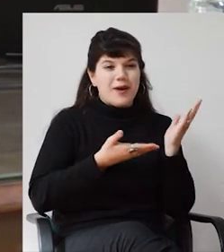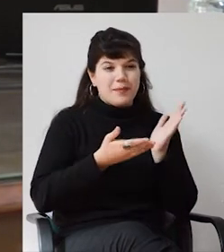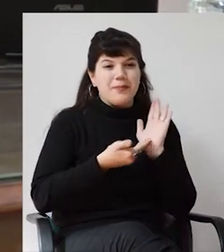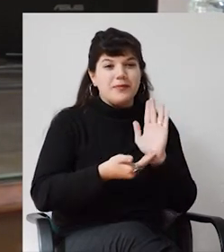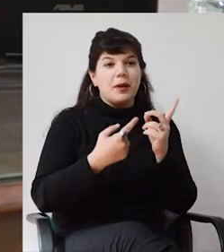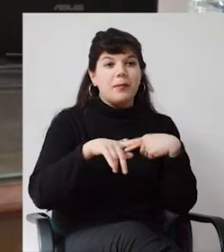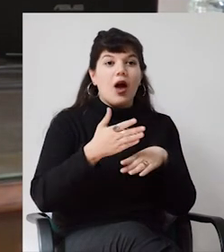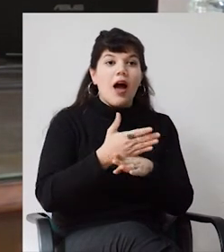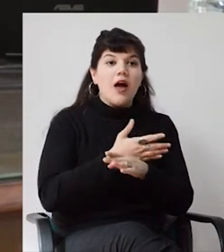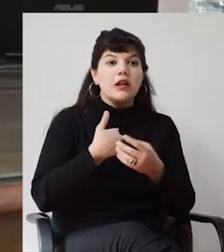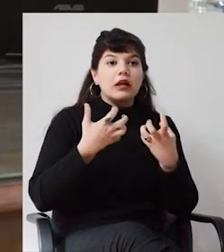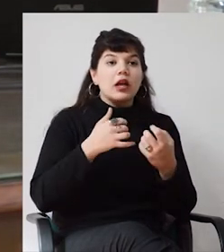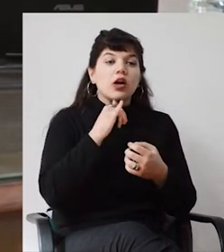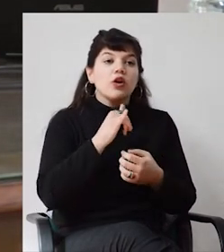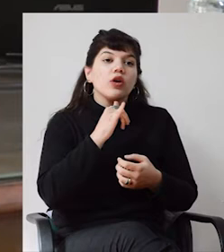antes de eso